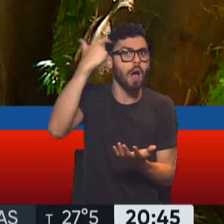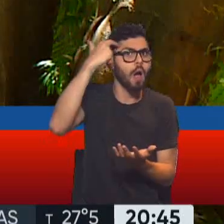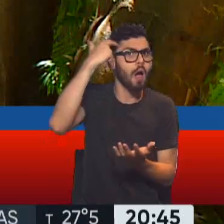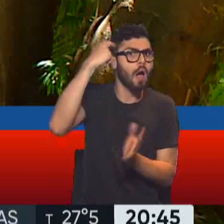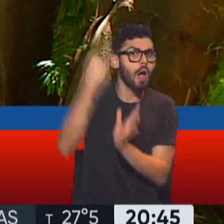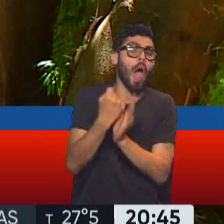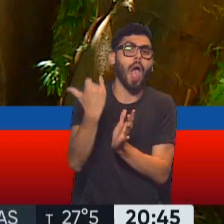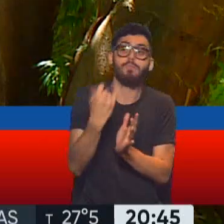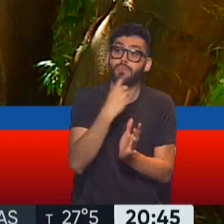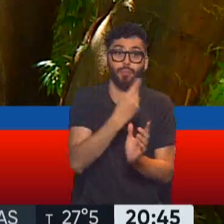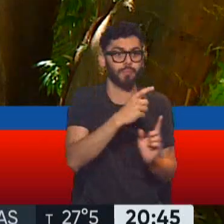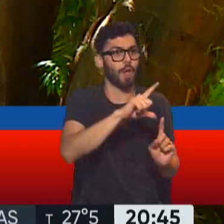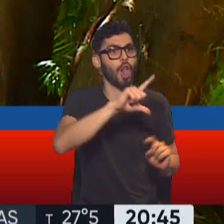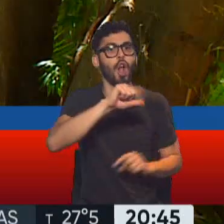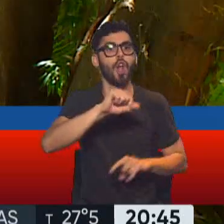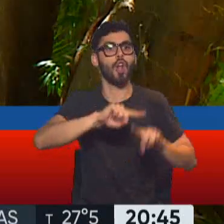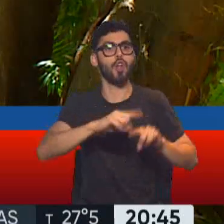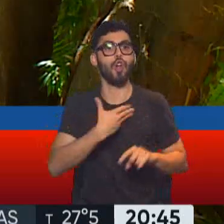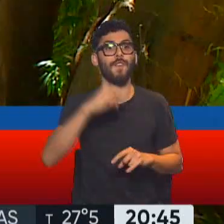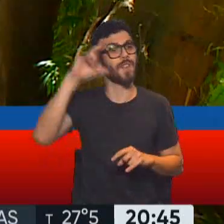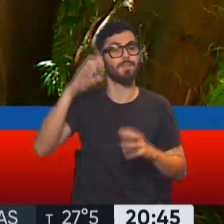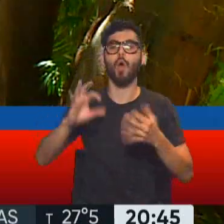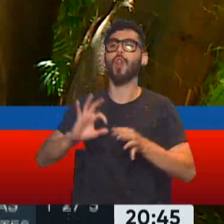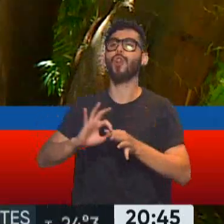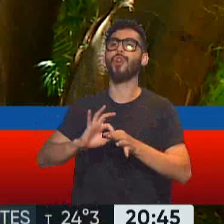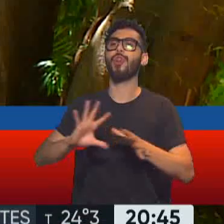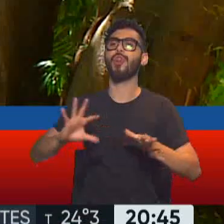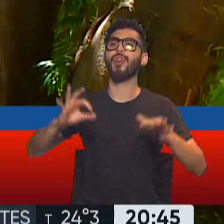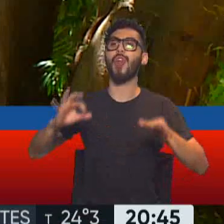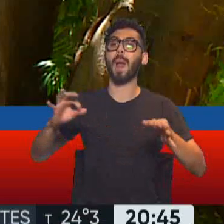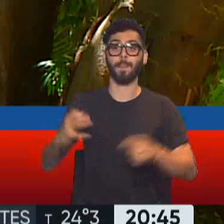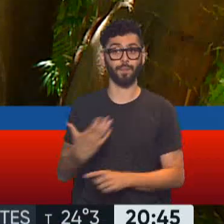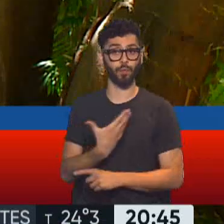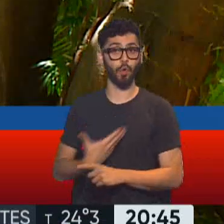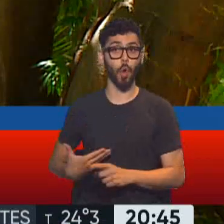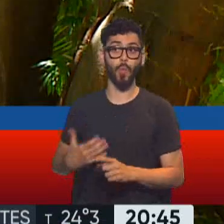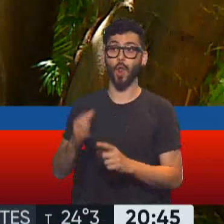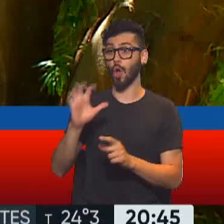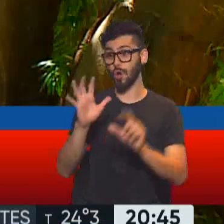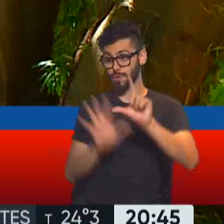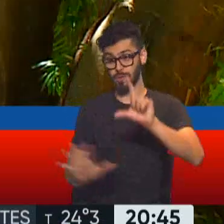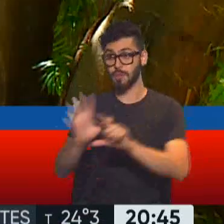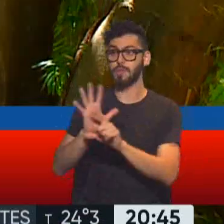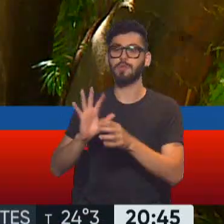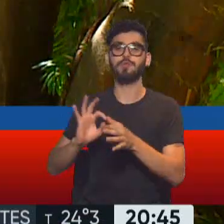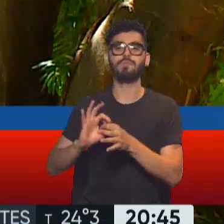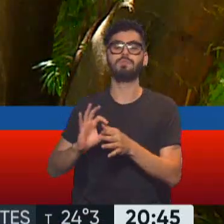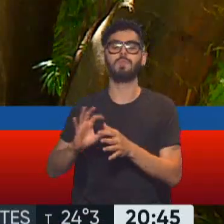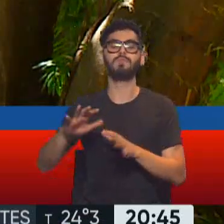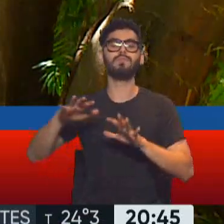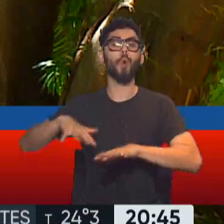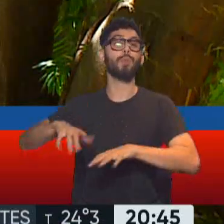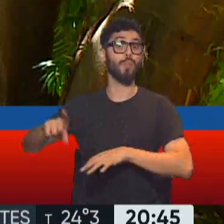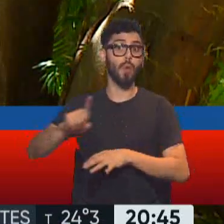que hizo el Laufer en los procesos democráticos de gobiernos nacionales y populares en la región, y vinieron a